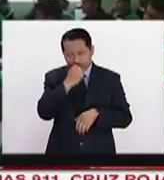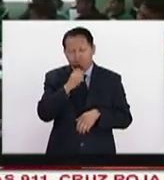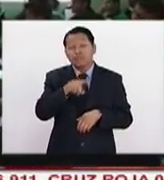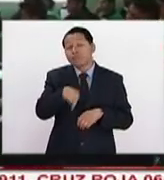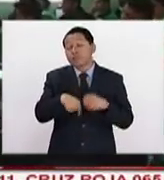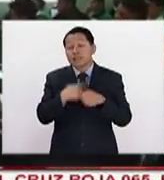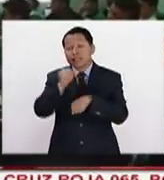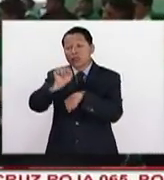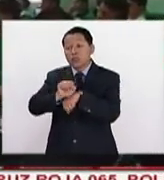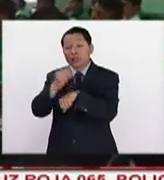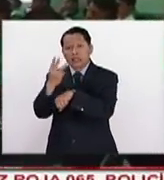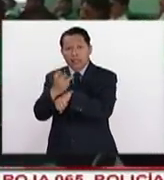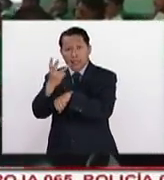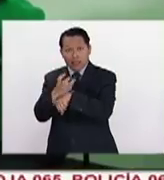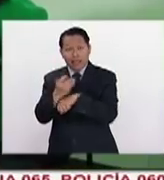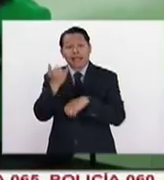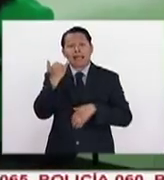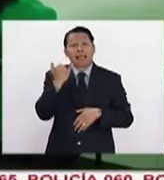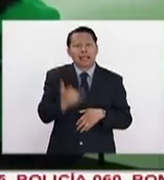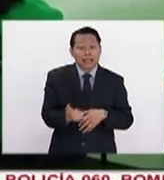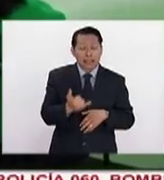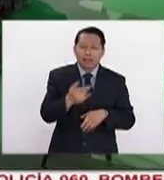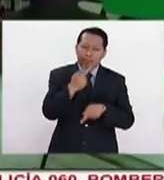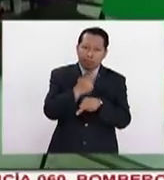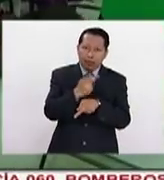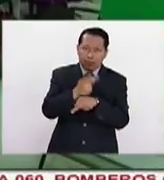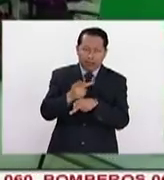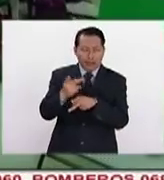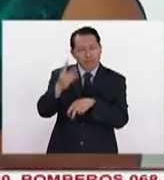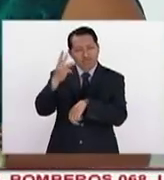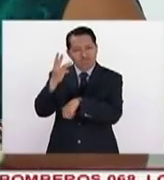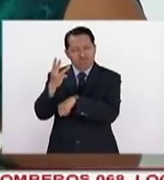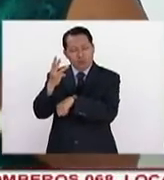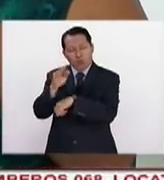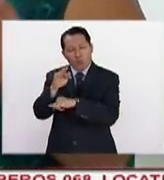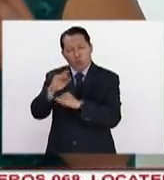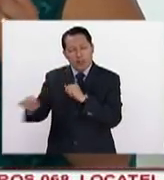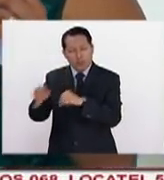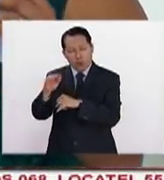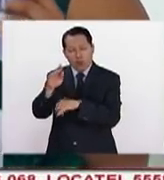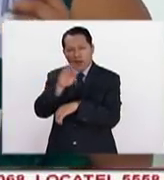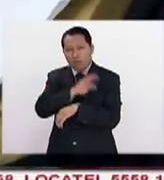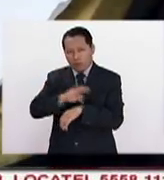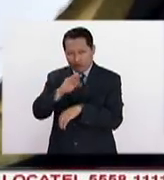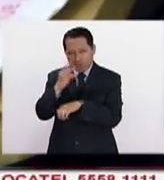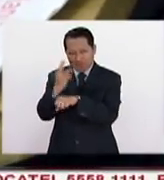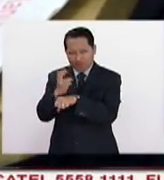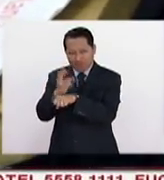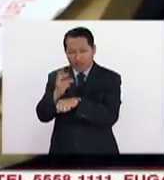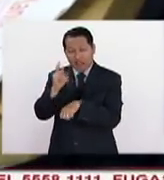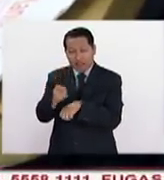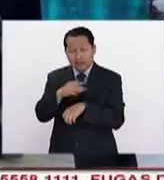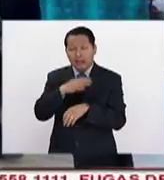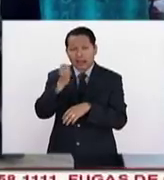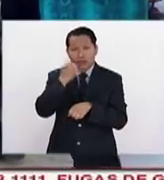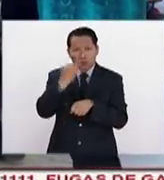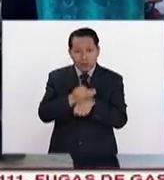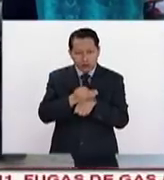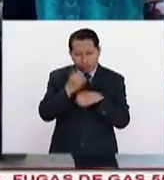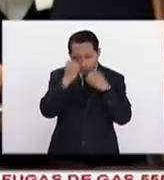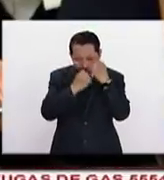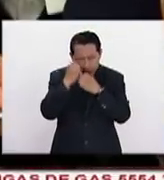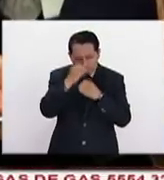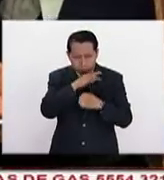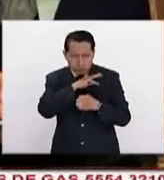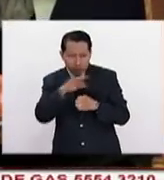de secundaria y el último grado de educación media superior. El objetivo principal es conocer en qué medida los estudiantes logran